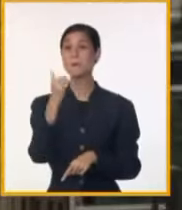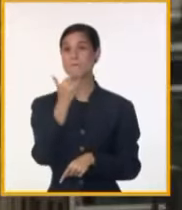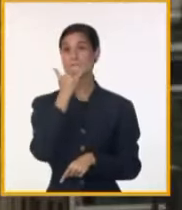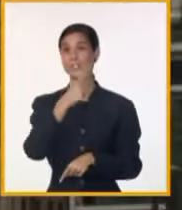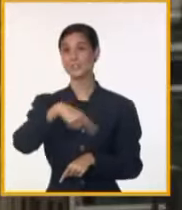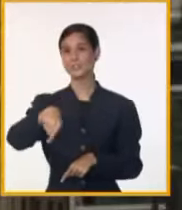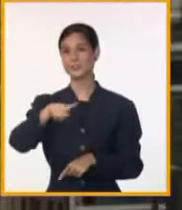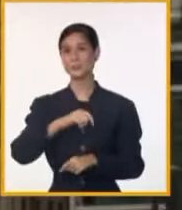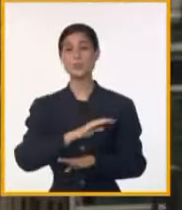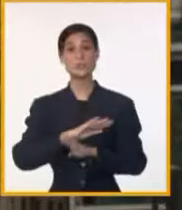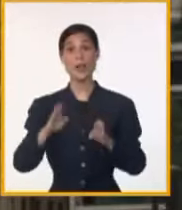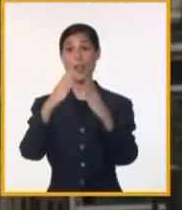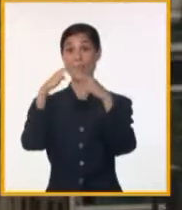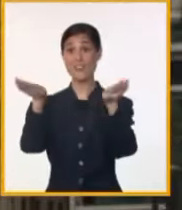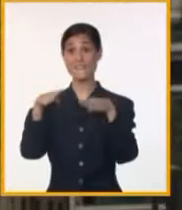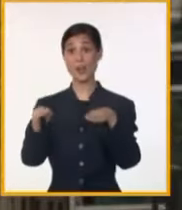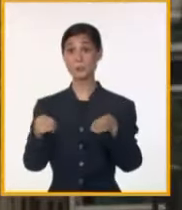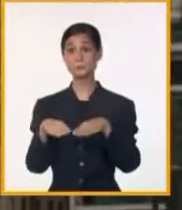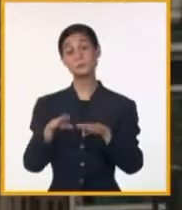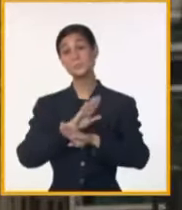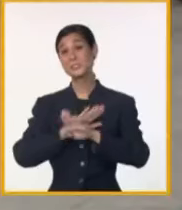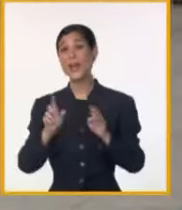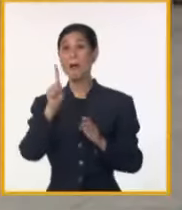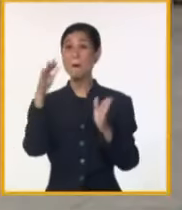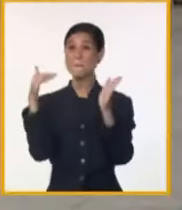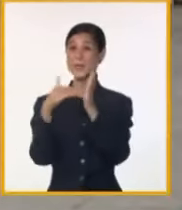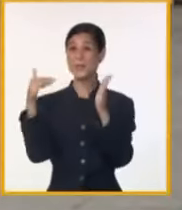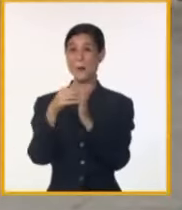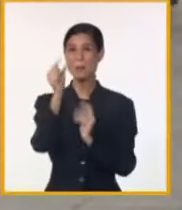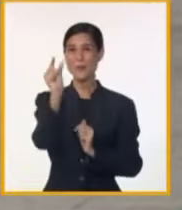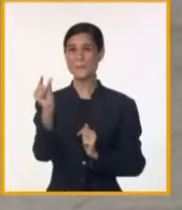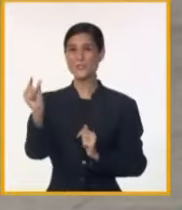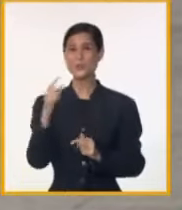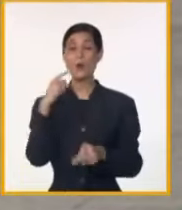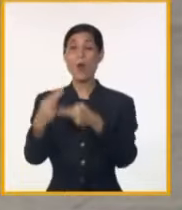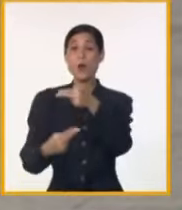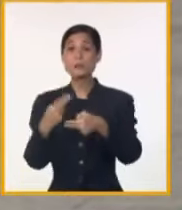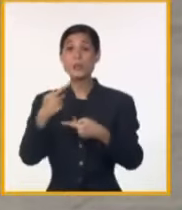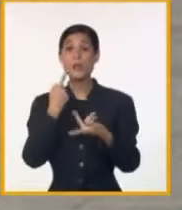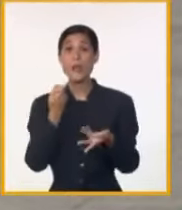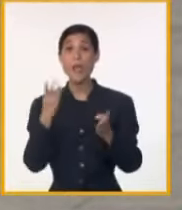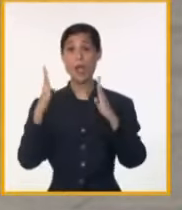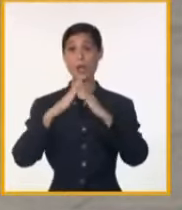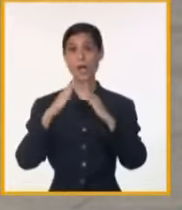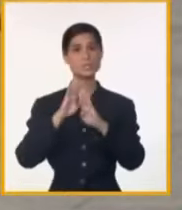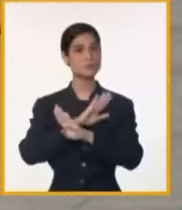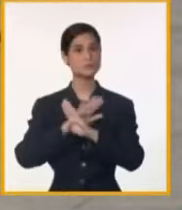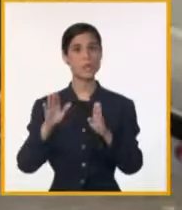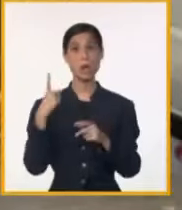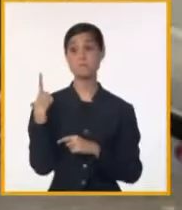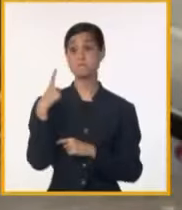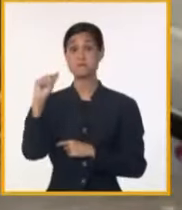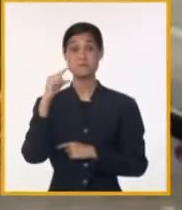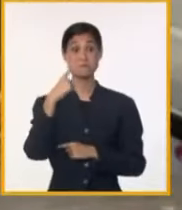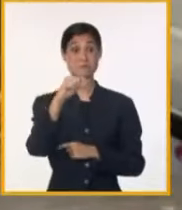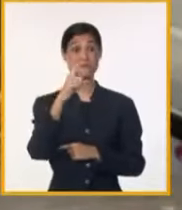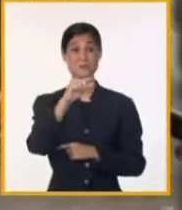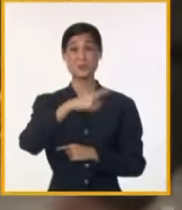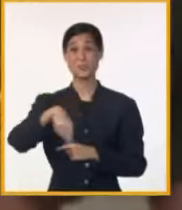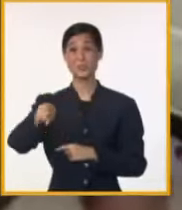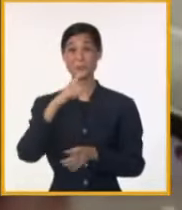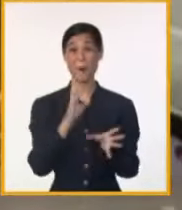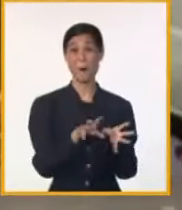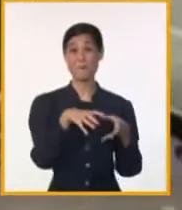conmocionado 1,200000 personas han tenido que abandonar sus hogares desde que Israel intensificó su campaña de